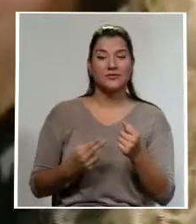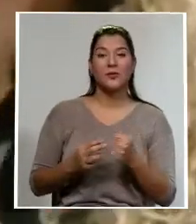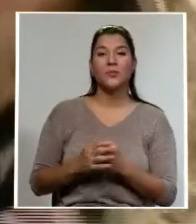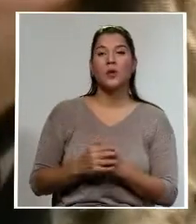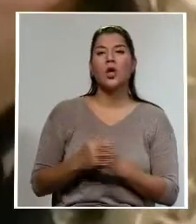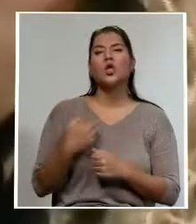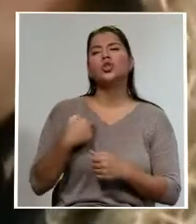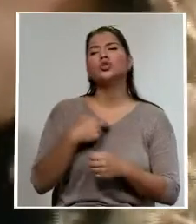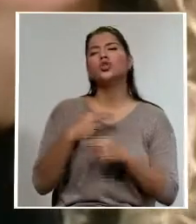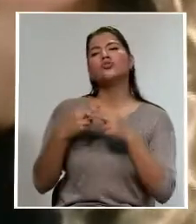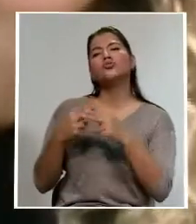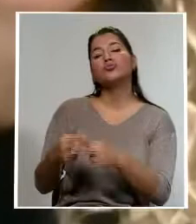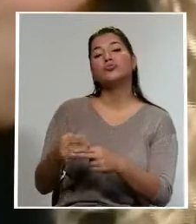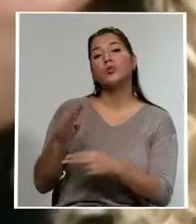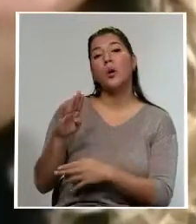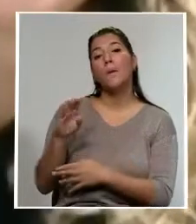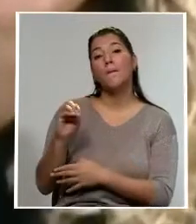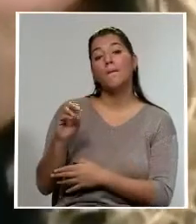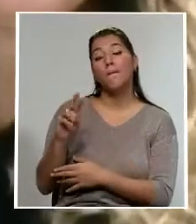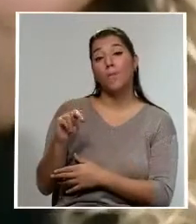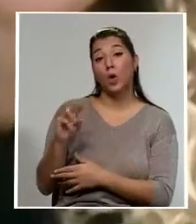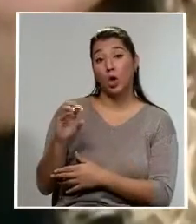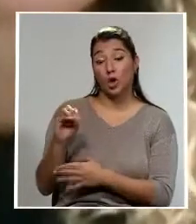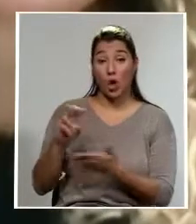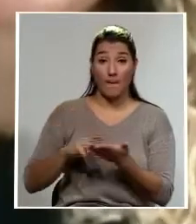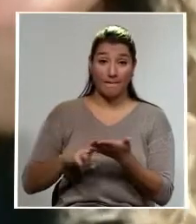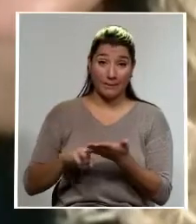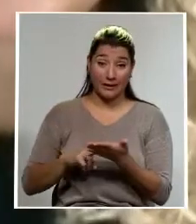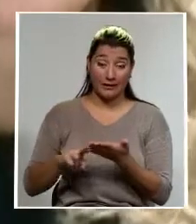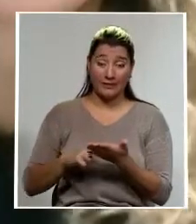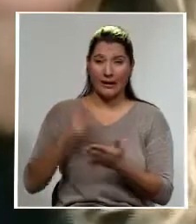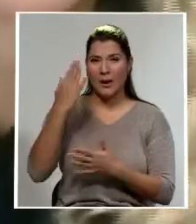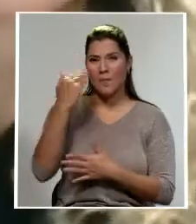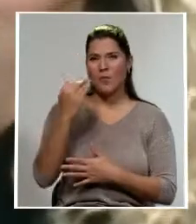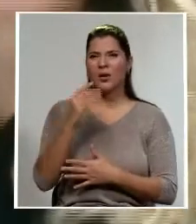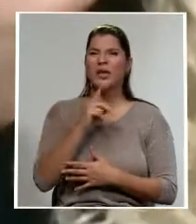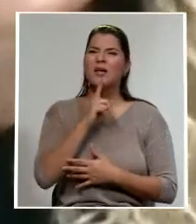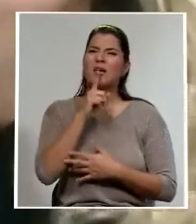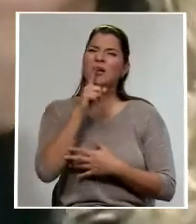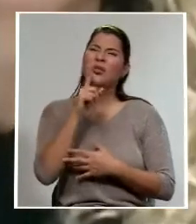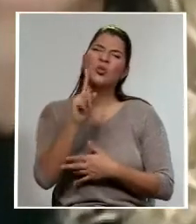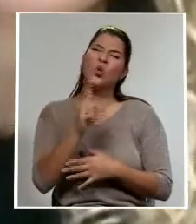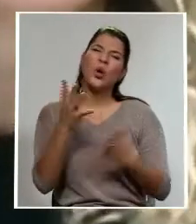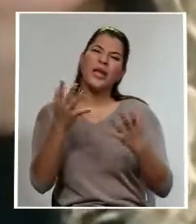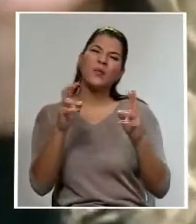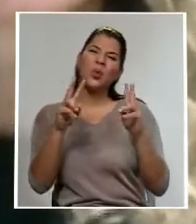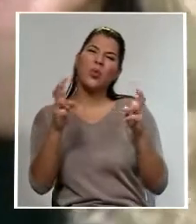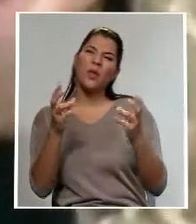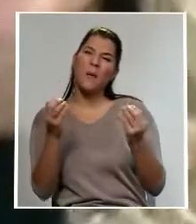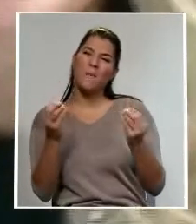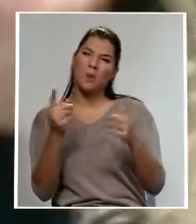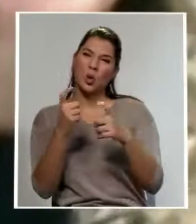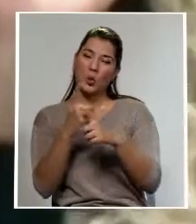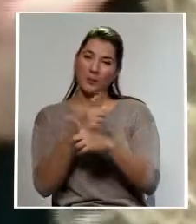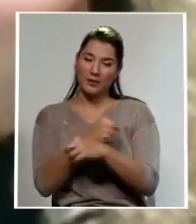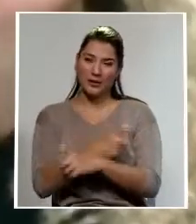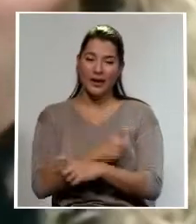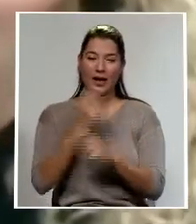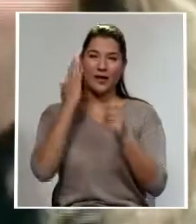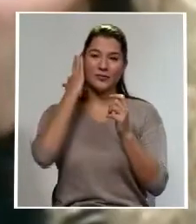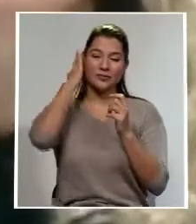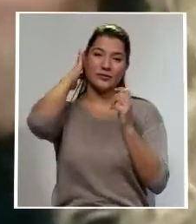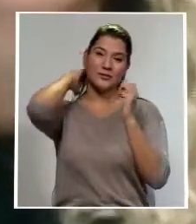hemos llamado bonos verdes porque ciertamente el título es bastante engorroso, muy técnico, ¿verdad?, para los que se manejan en el